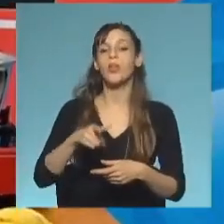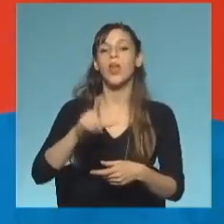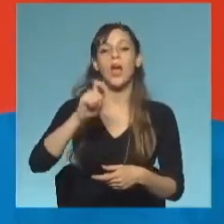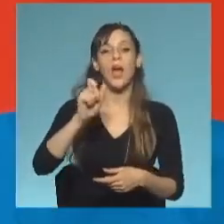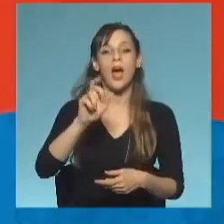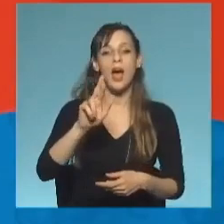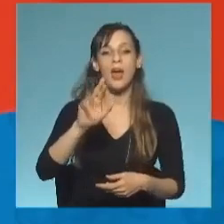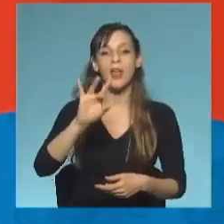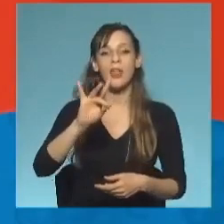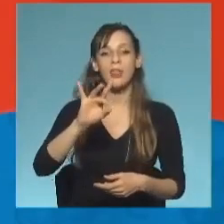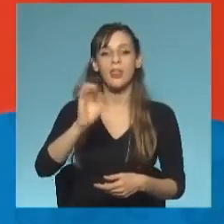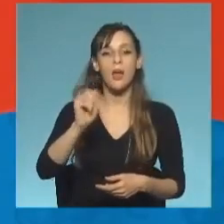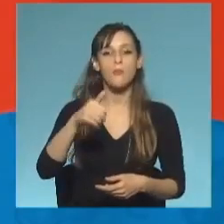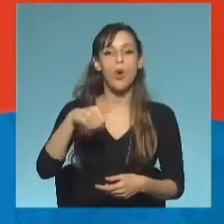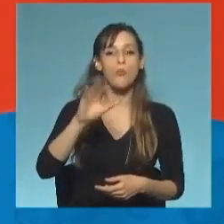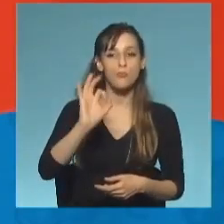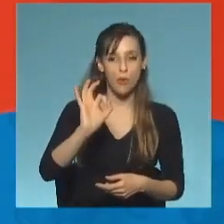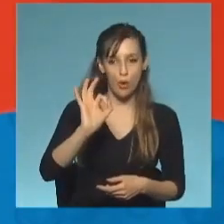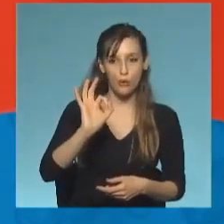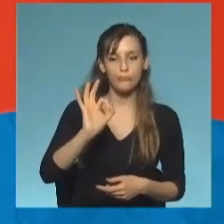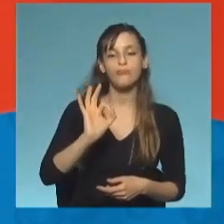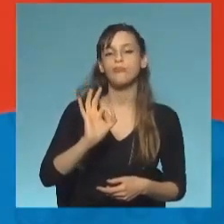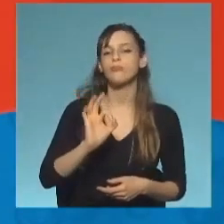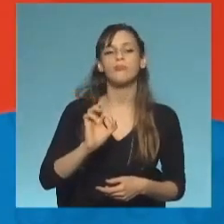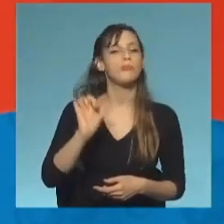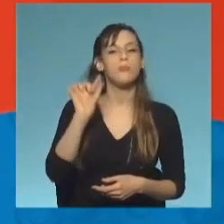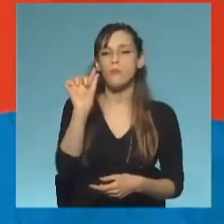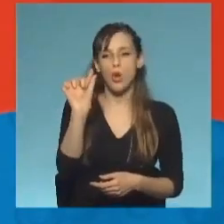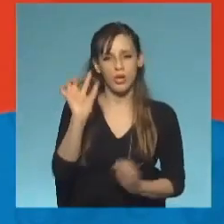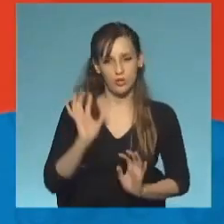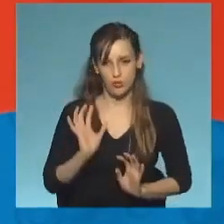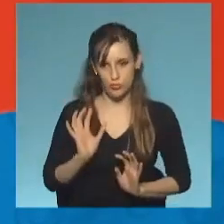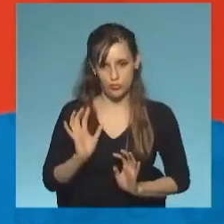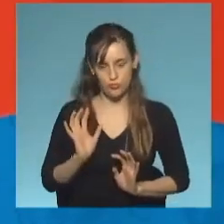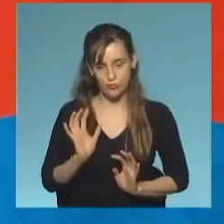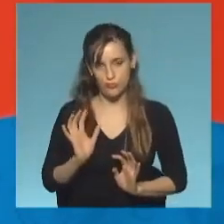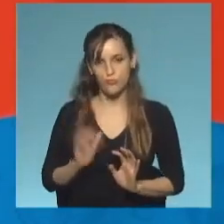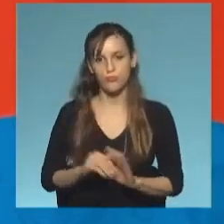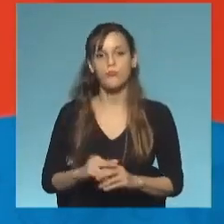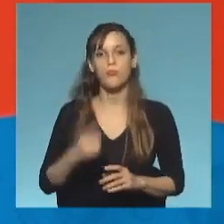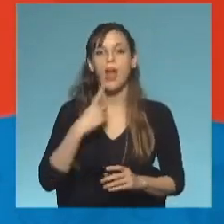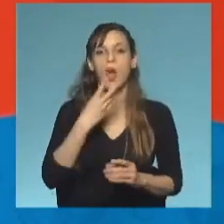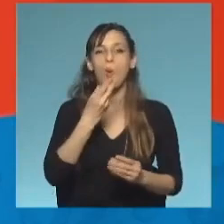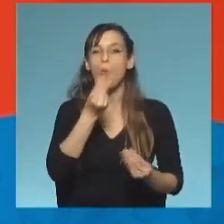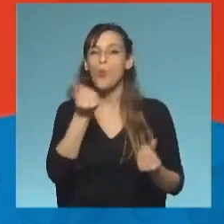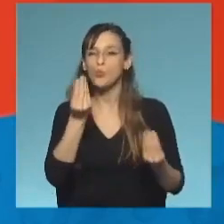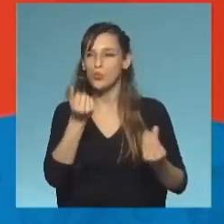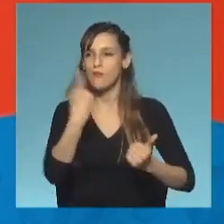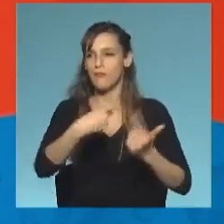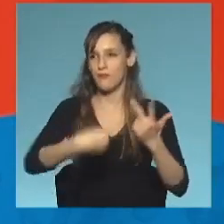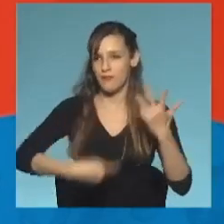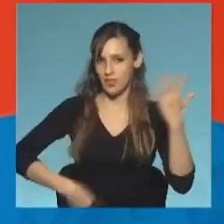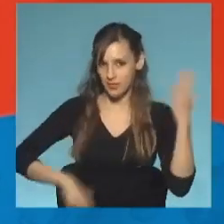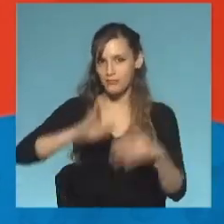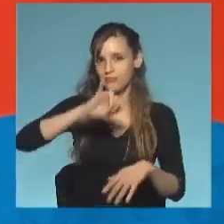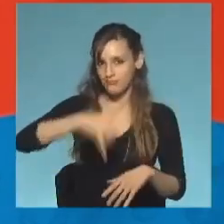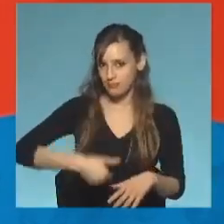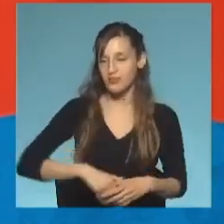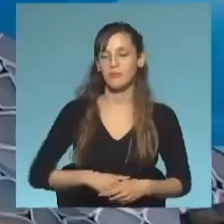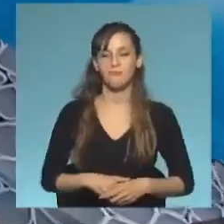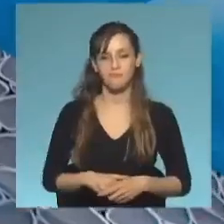Cardamomo de todo, dos o tres, poquito, así no invade nada y todo es como un mix de varias especies. ¿No lo rompes antes? No lo rompo